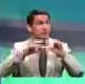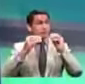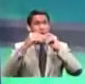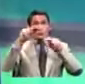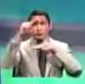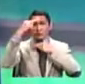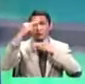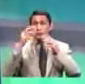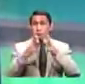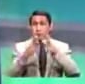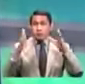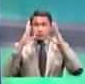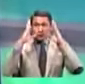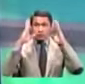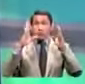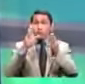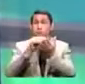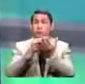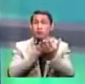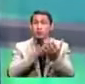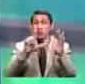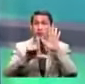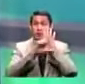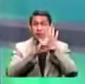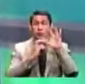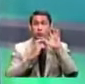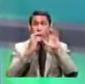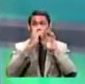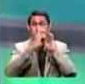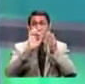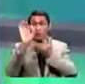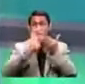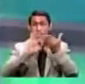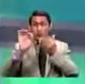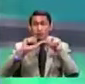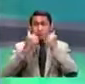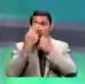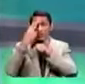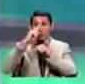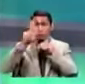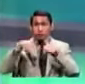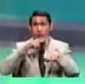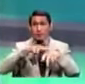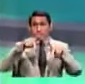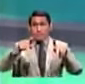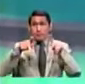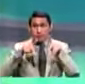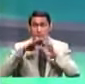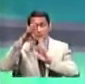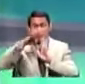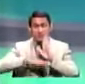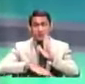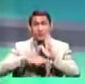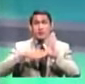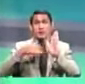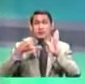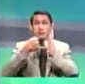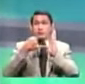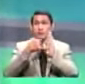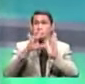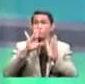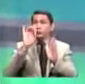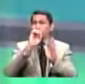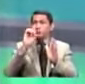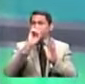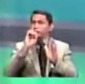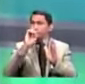Muchísima atención, les contamos que el proyecto de ley de turismo que aprobó la Asamblea Nacional permite reducir al 8% el IVA en los